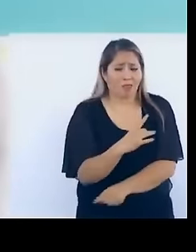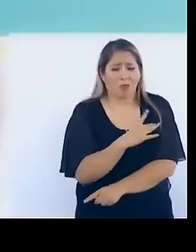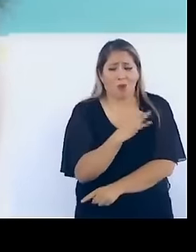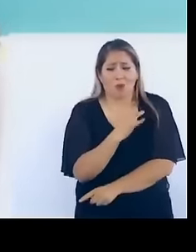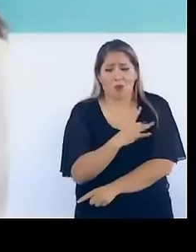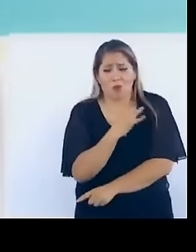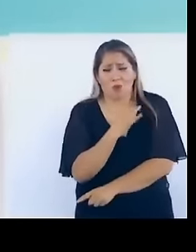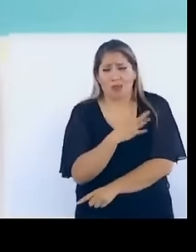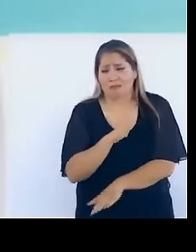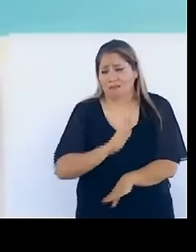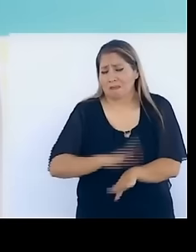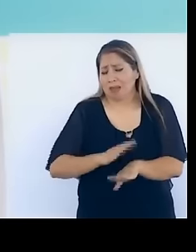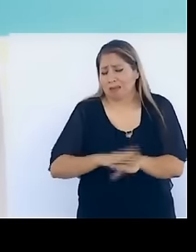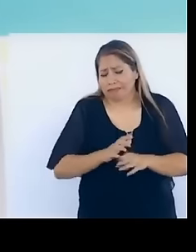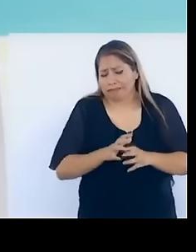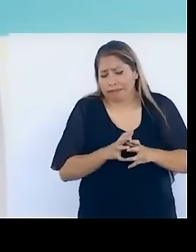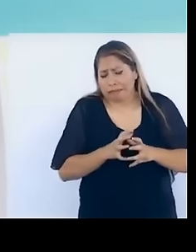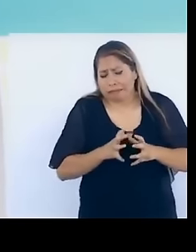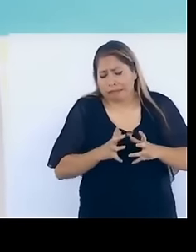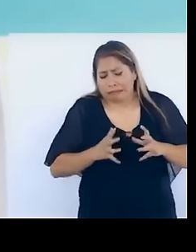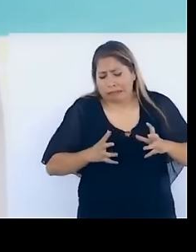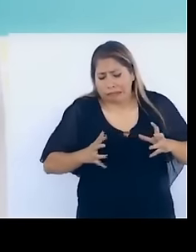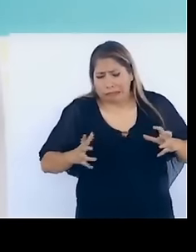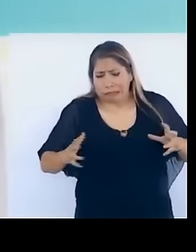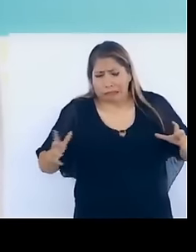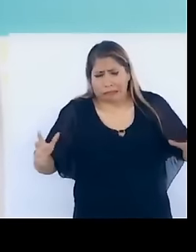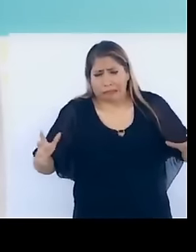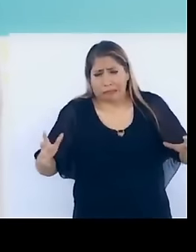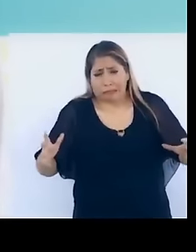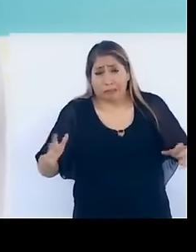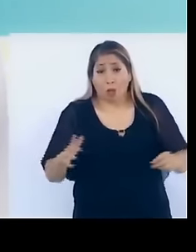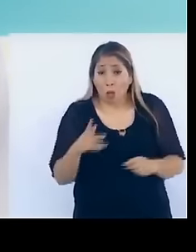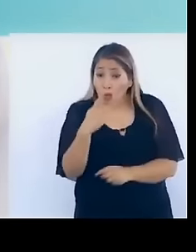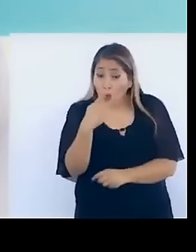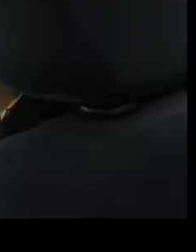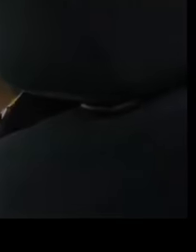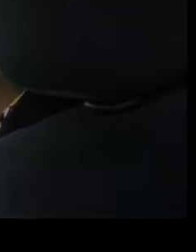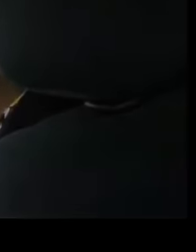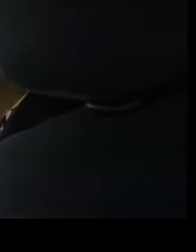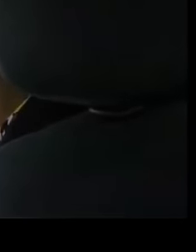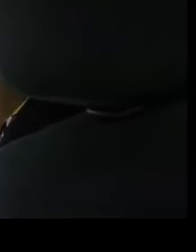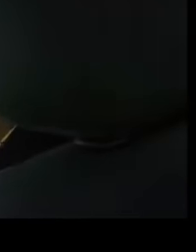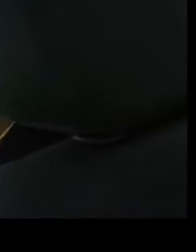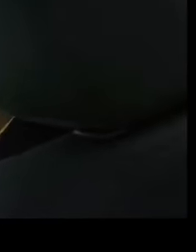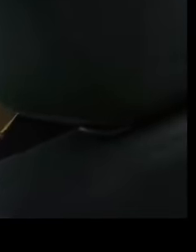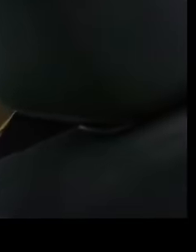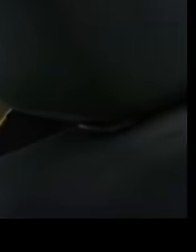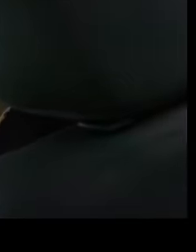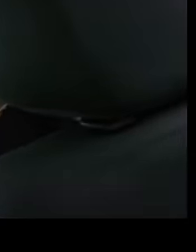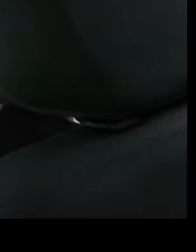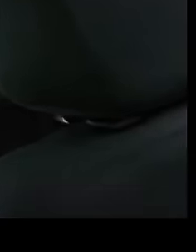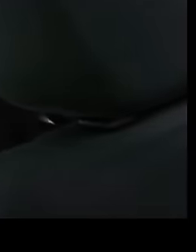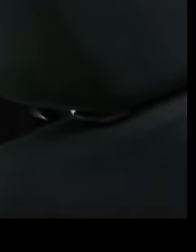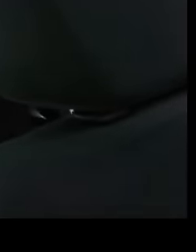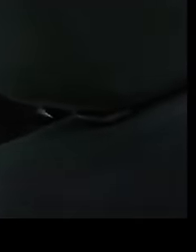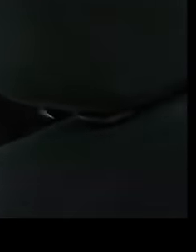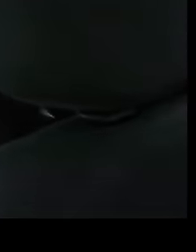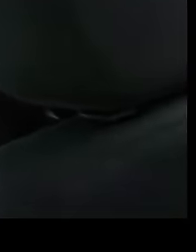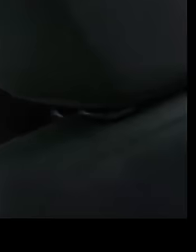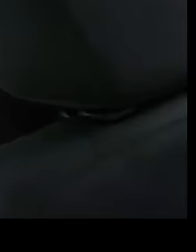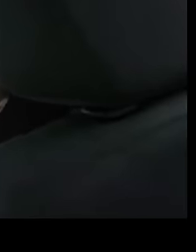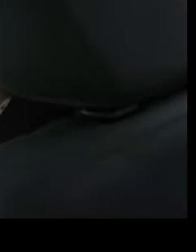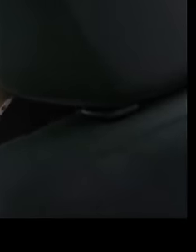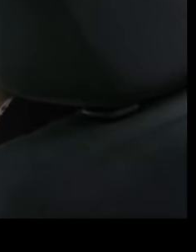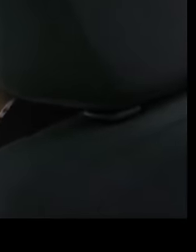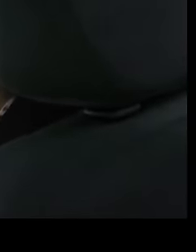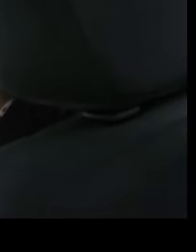Wilmer desgloso tú con tus palabras mucho amor Carlos amor lo que puedo resumir todo